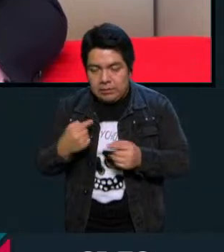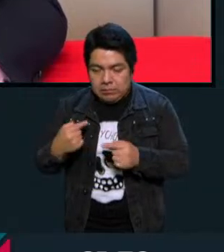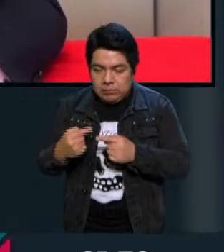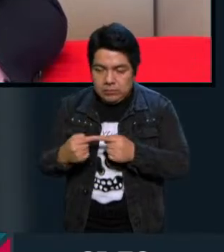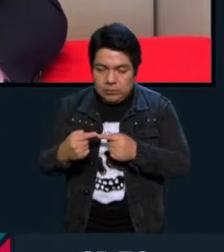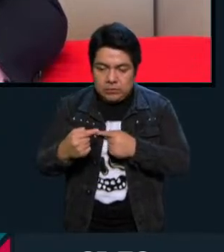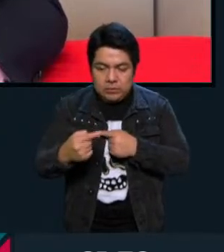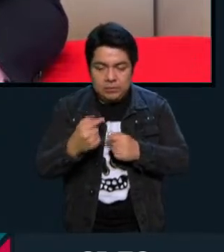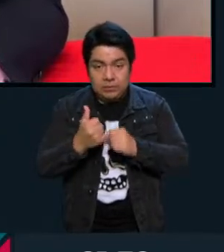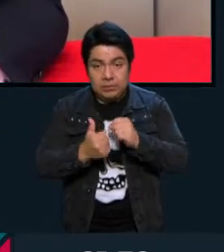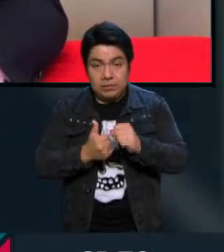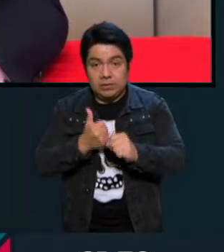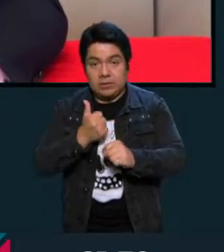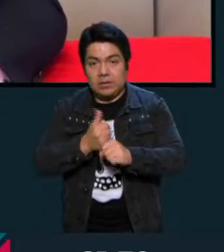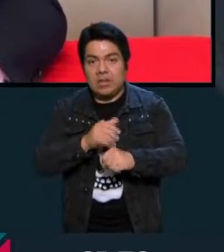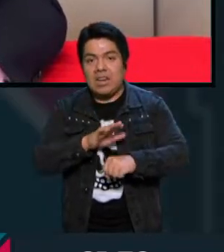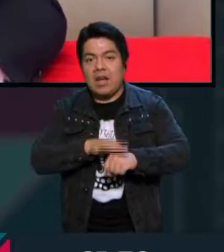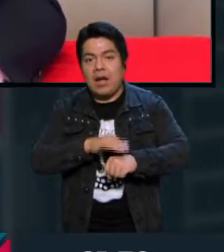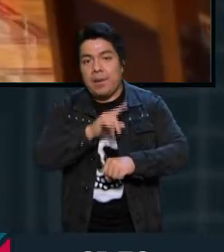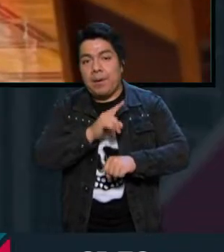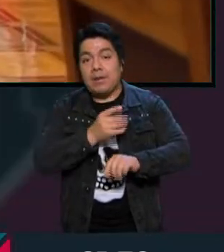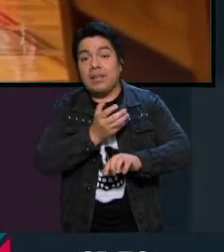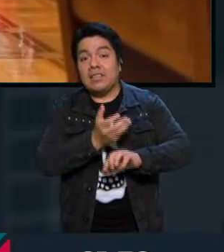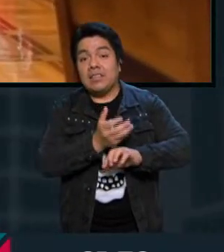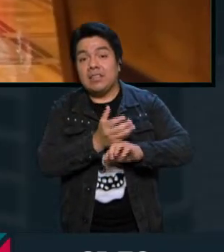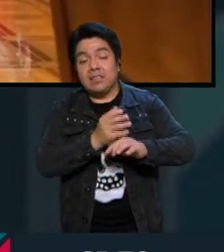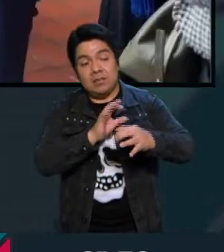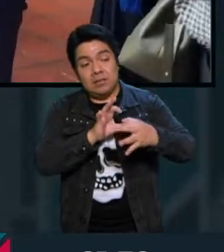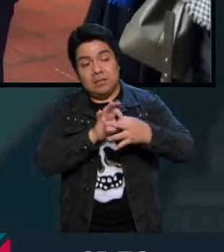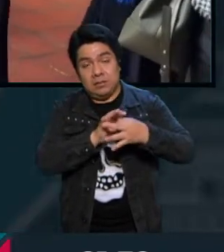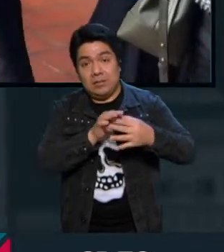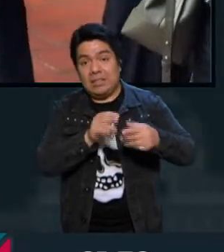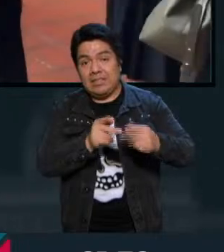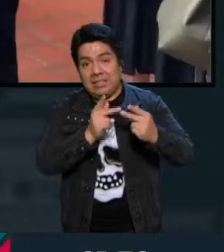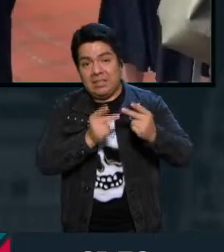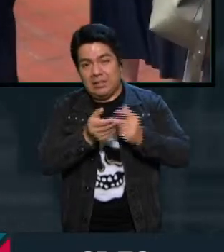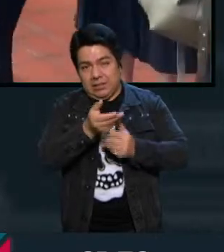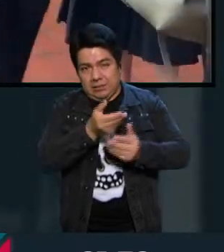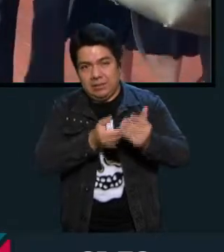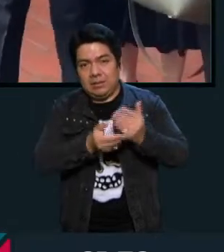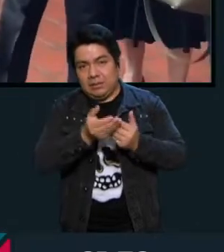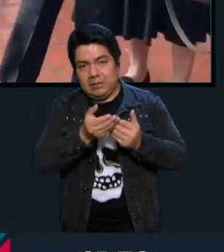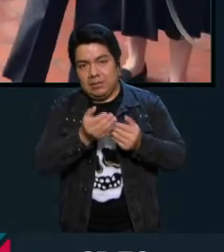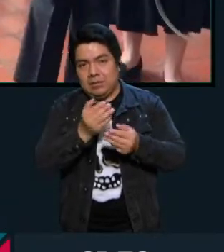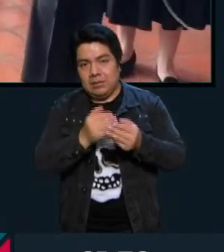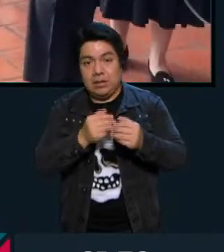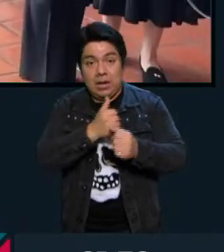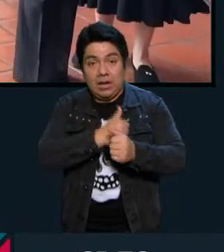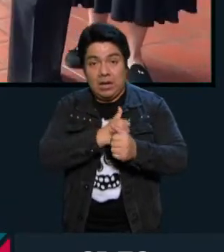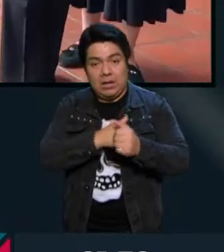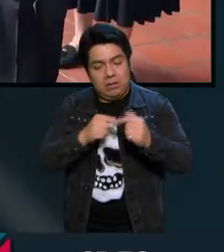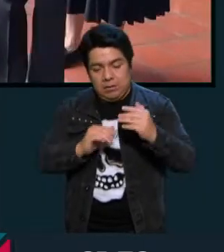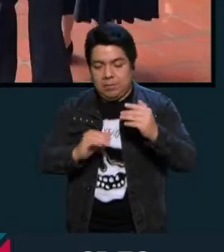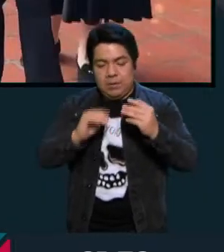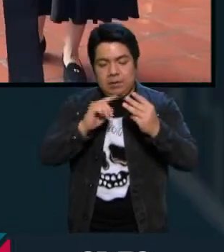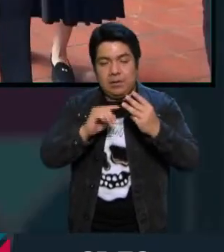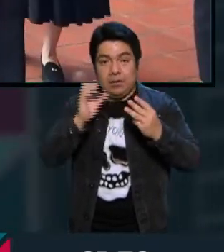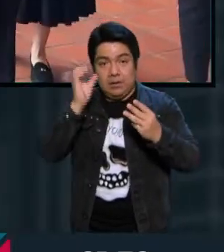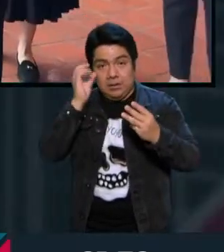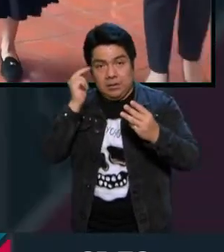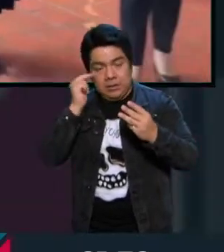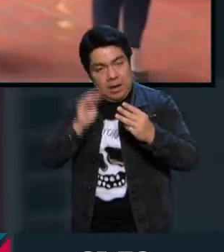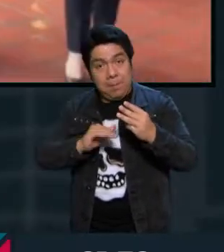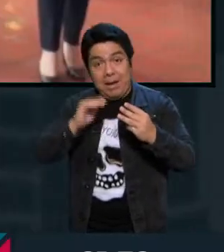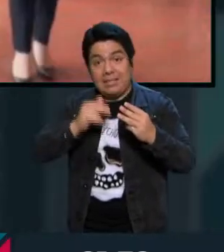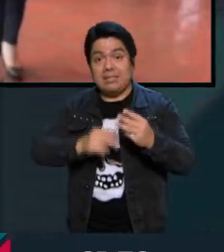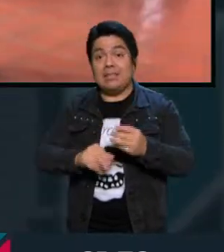sexenio, siendo el principal socio comercial de Estados Unidos a nivel mundial, Ujú. encima de Canadá y por encima de China.